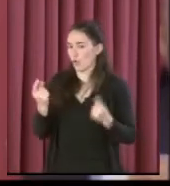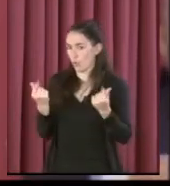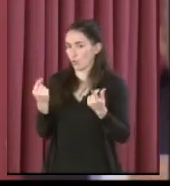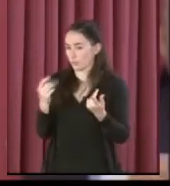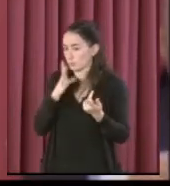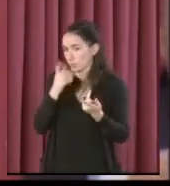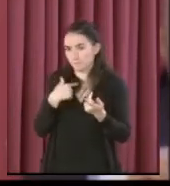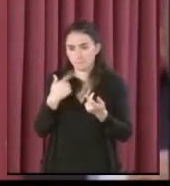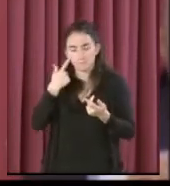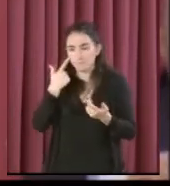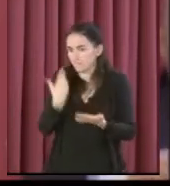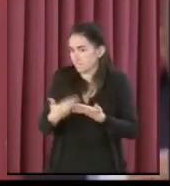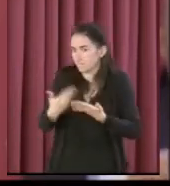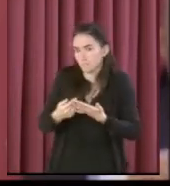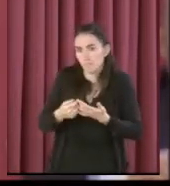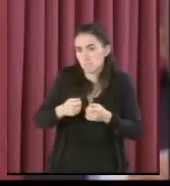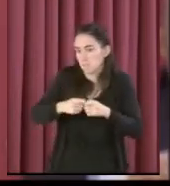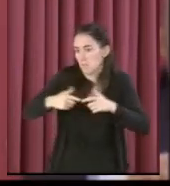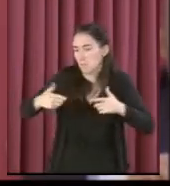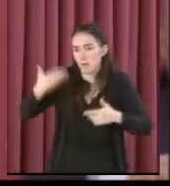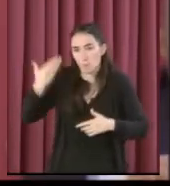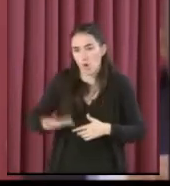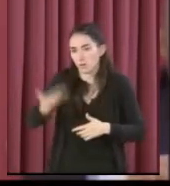de Logroño, de nuestro Logroño.